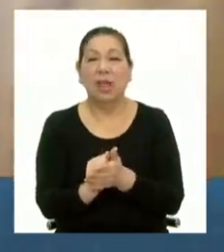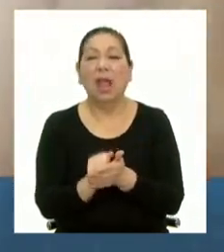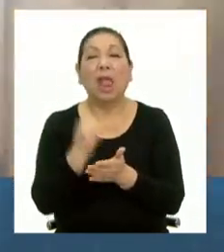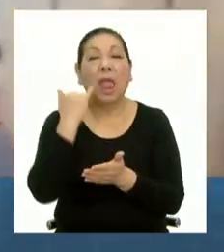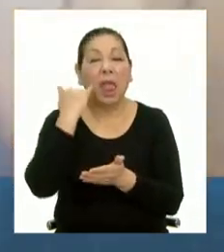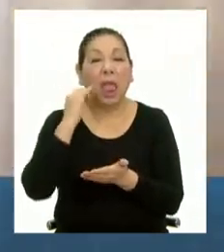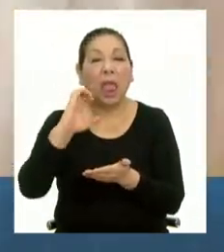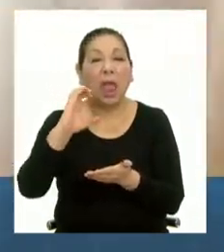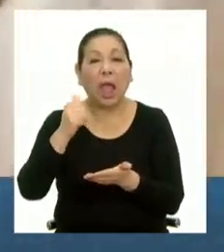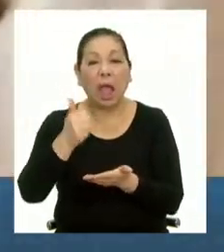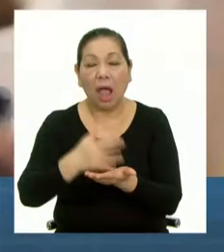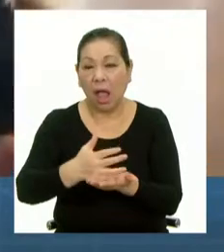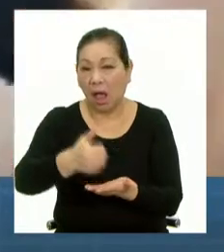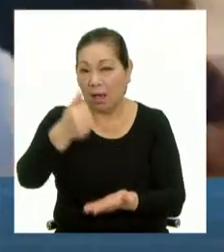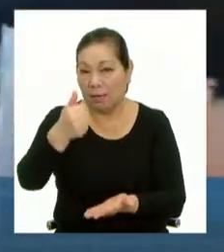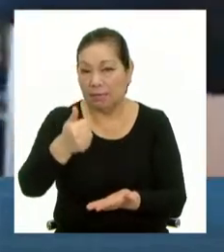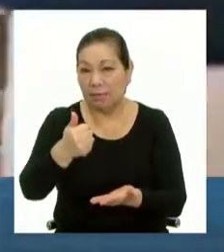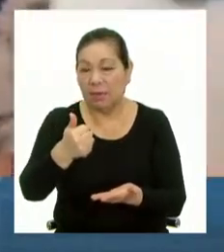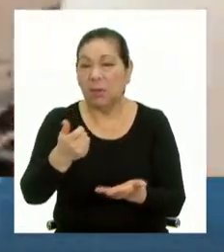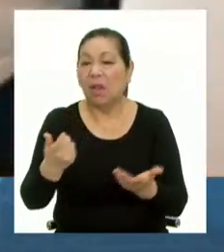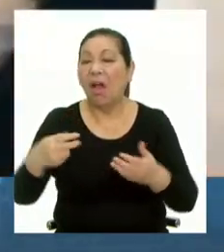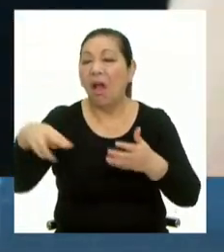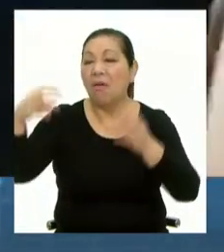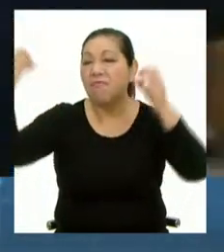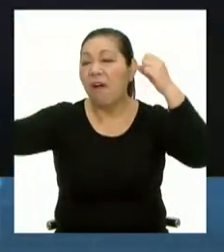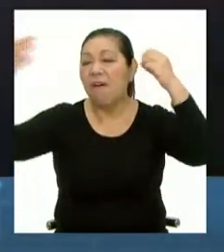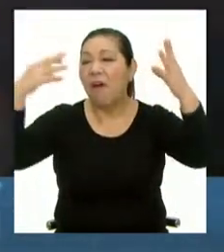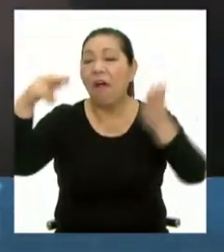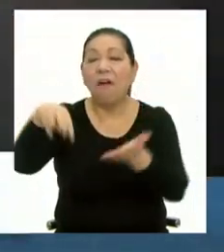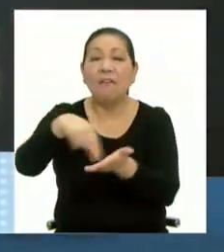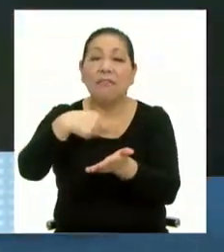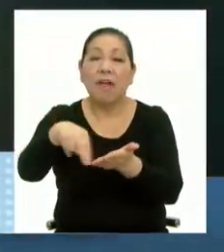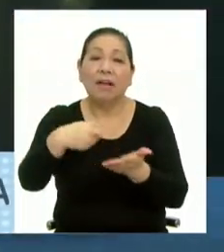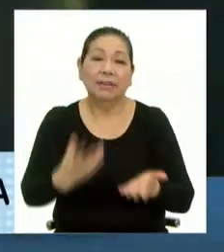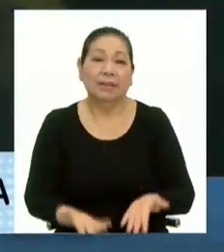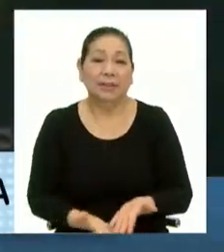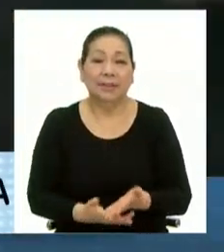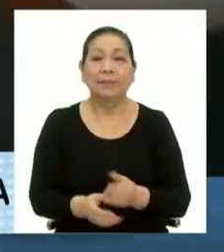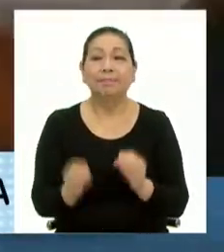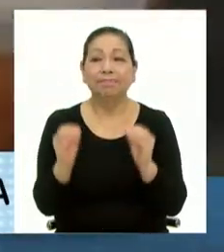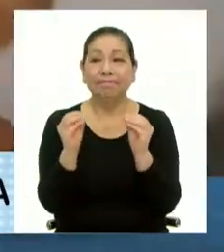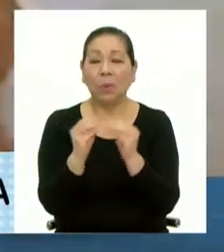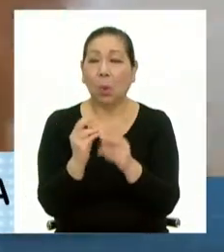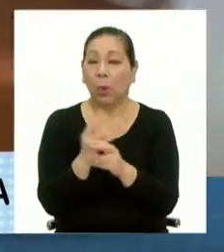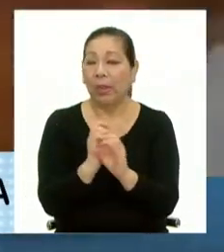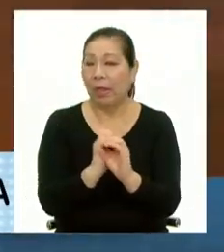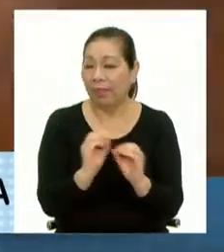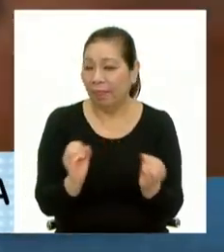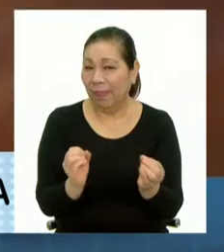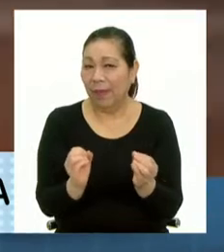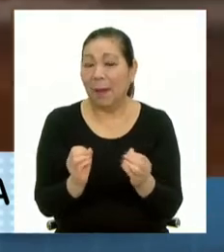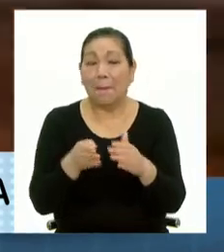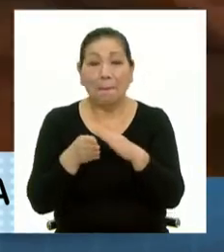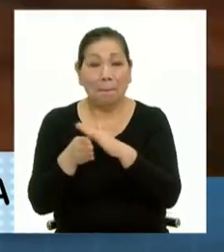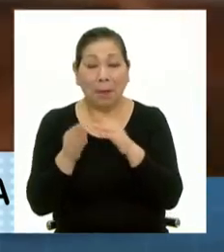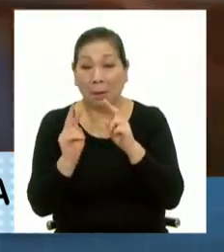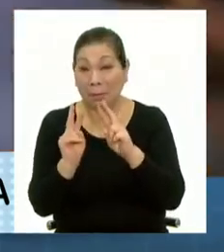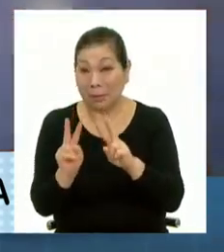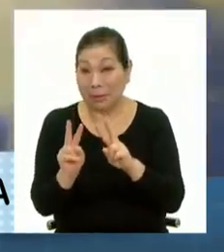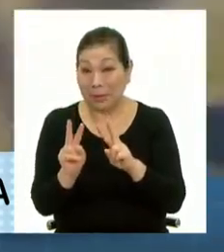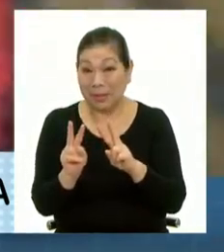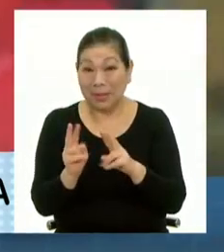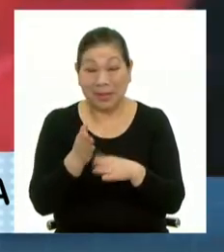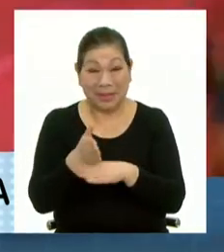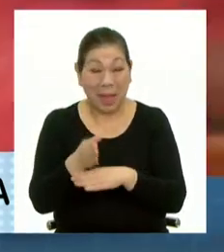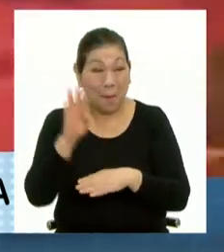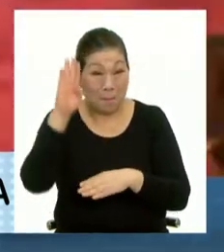Ica. En el lugar se desarrollaba una fiesta clandestina sin los protocolos de bioseguridad. Los asistentes, al ver la